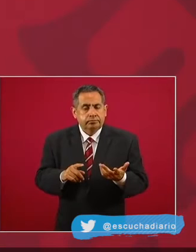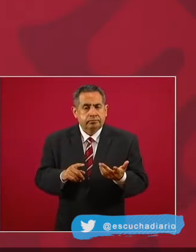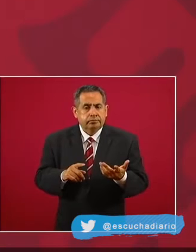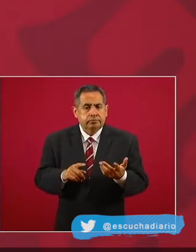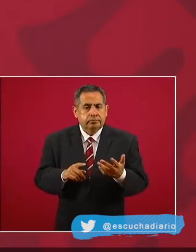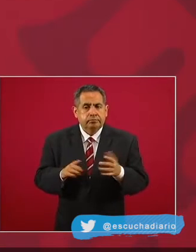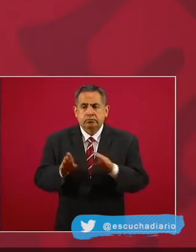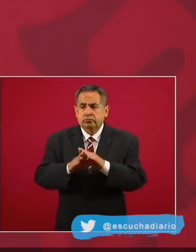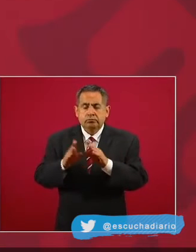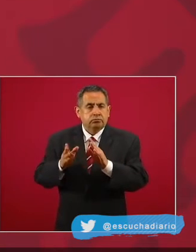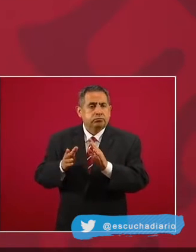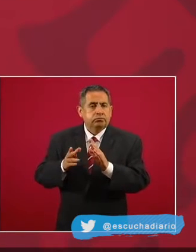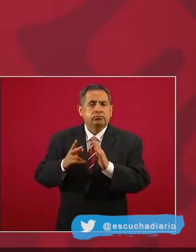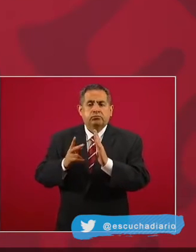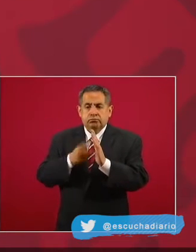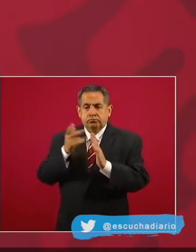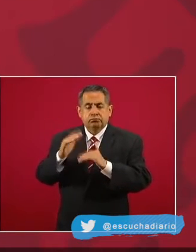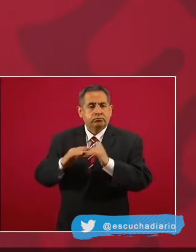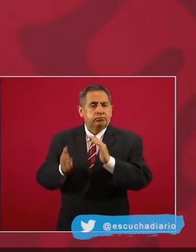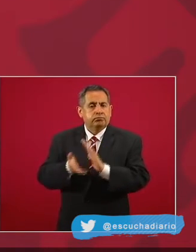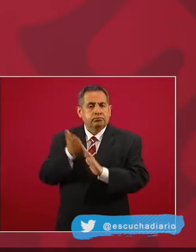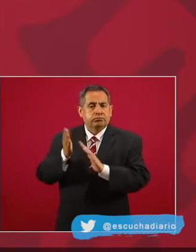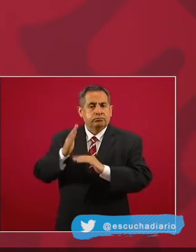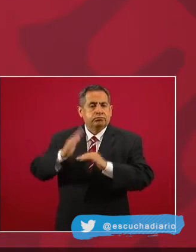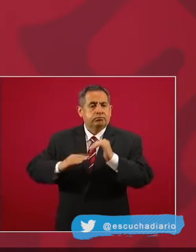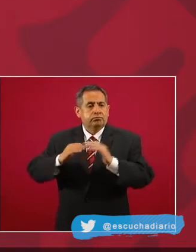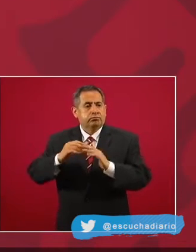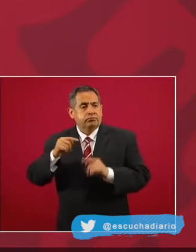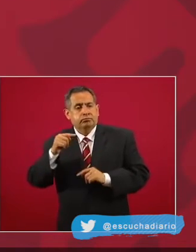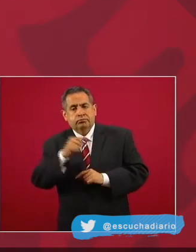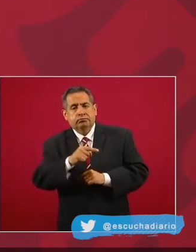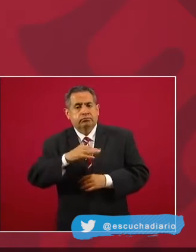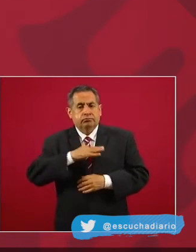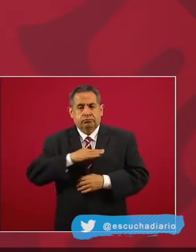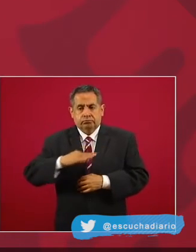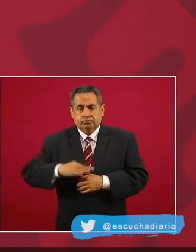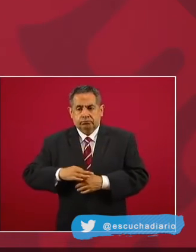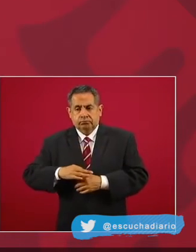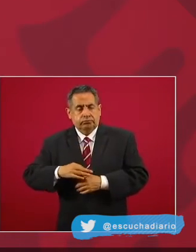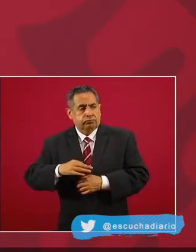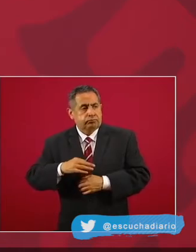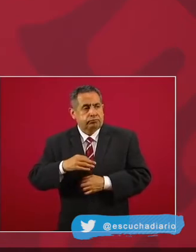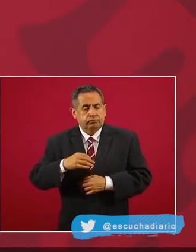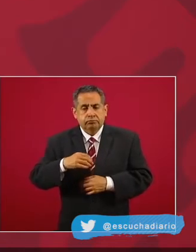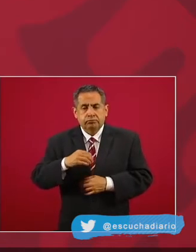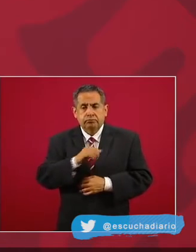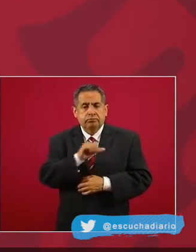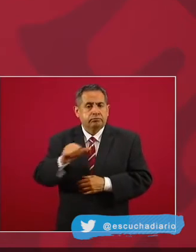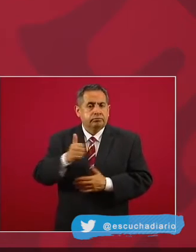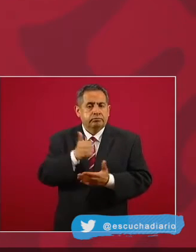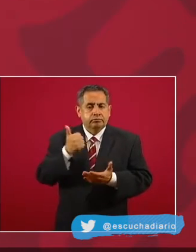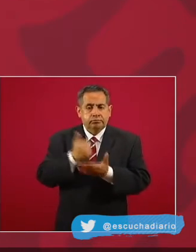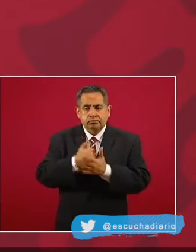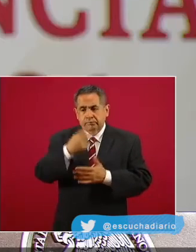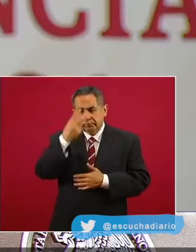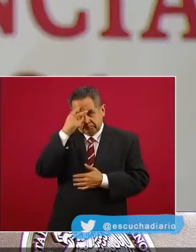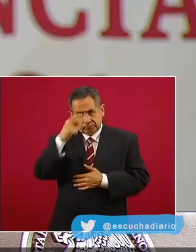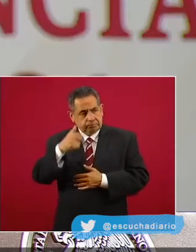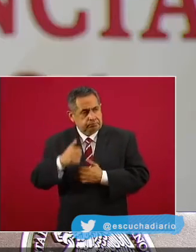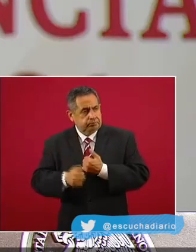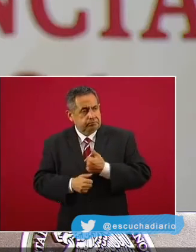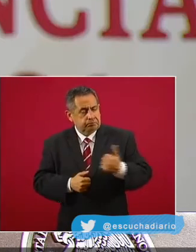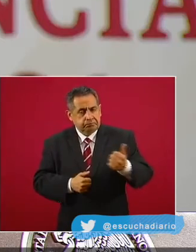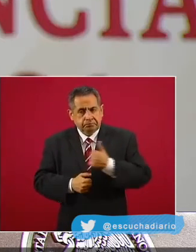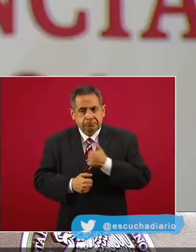o si se realizará con presupuesto público. Todo dependerá de comparar el costo de financiamiento de Hacienda. El costo proyectado para